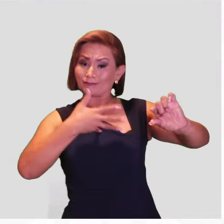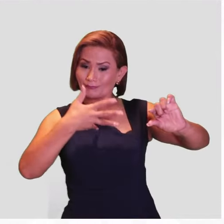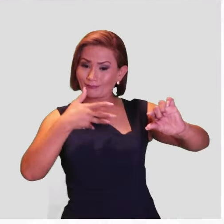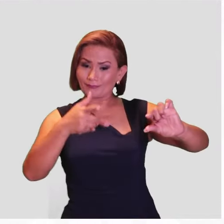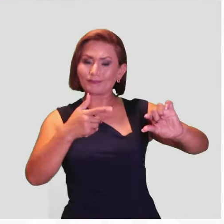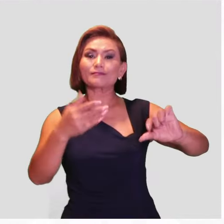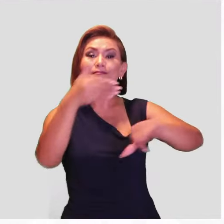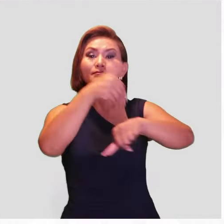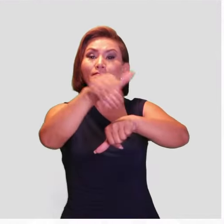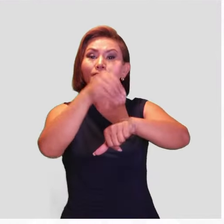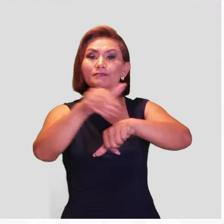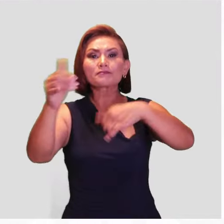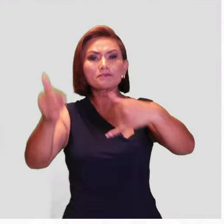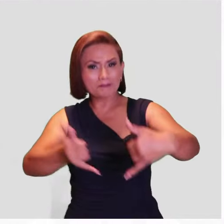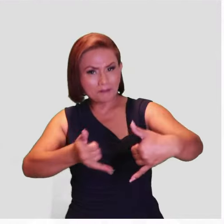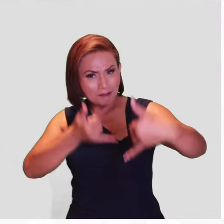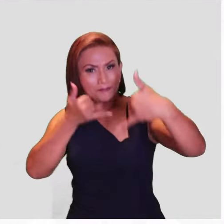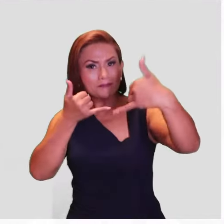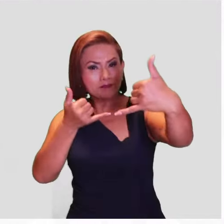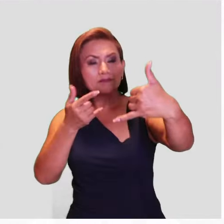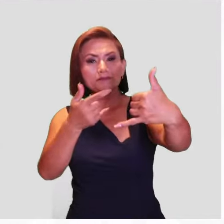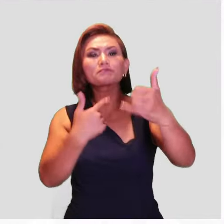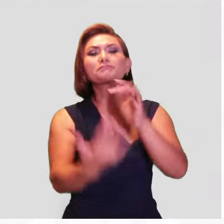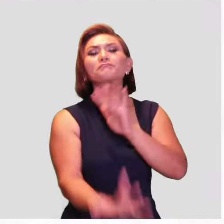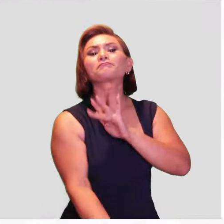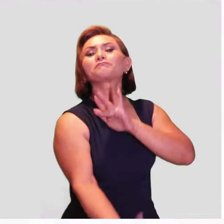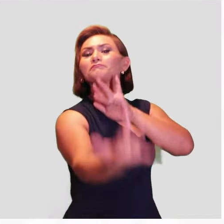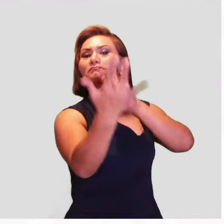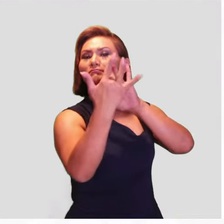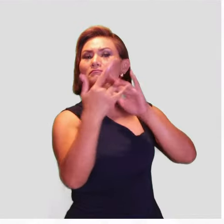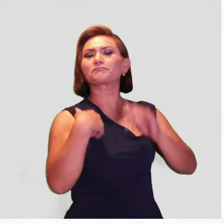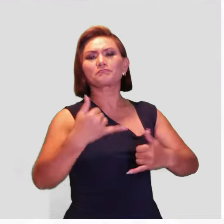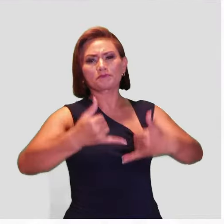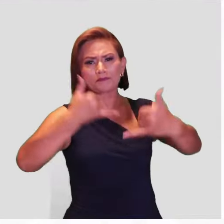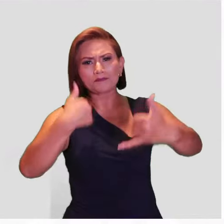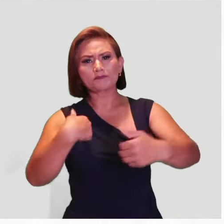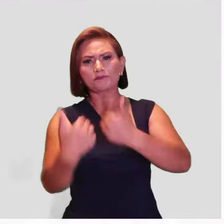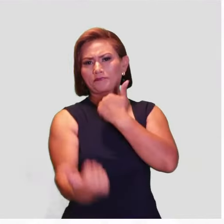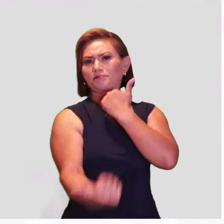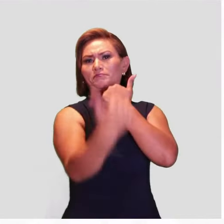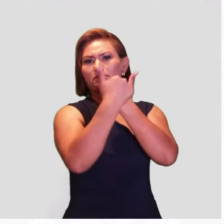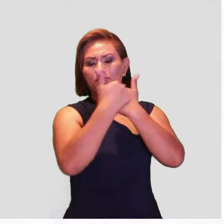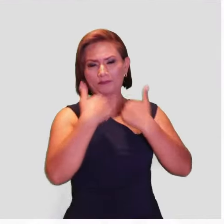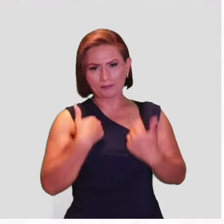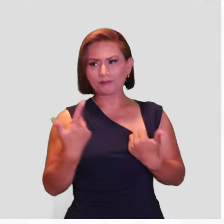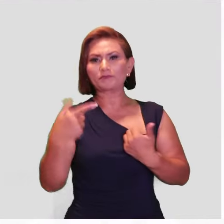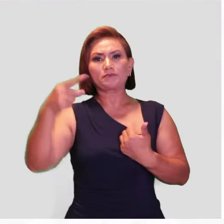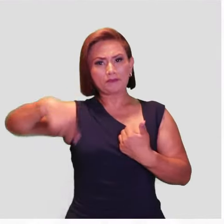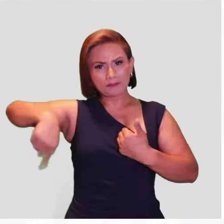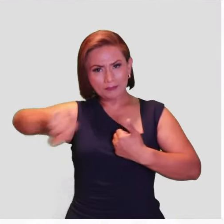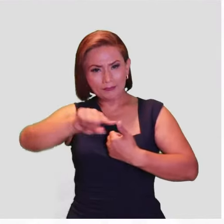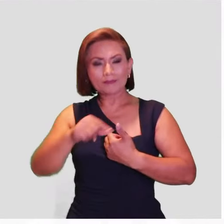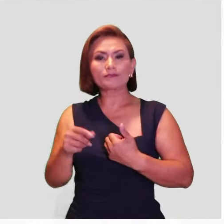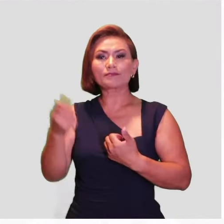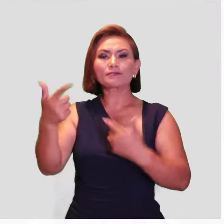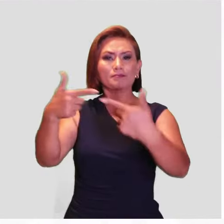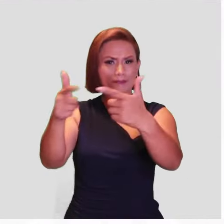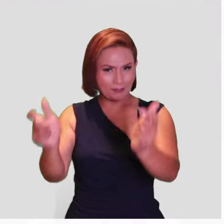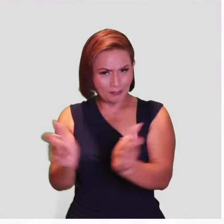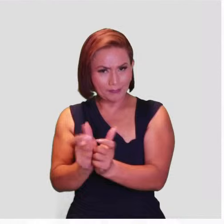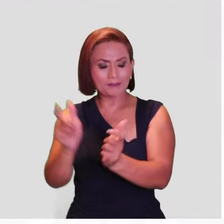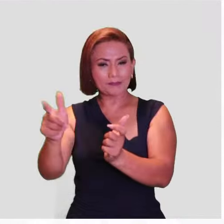el número telefónico por el cual los asistentes de las candidaturas pueden tomar el teléfono